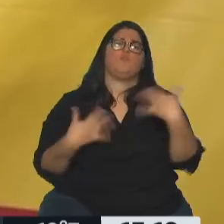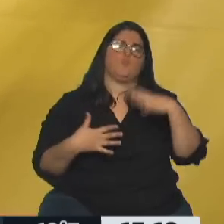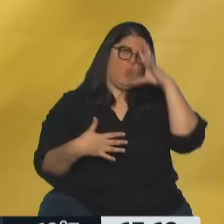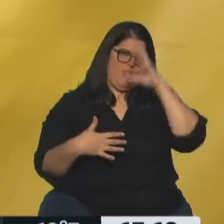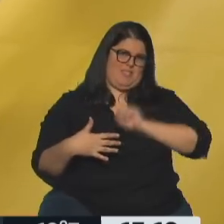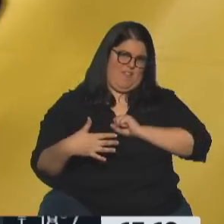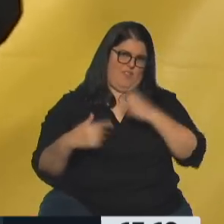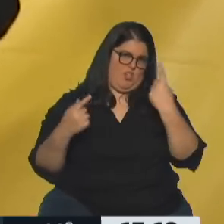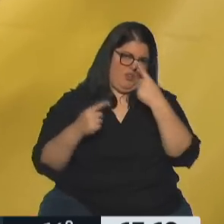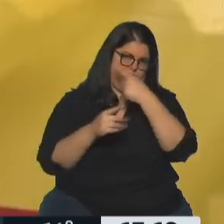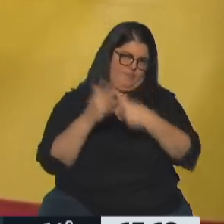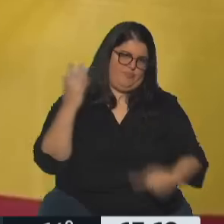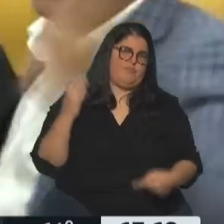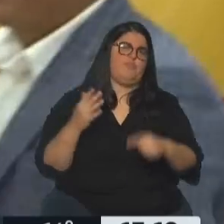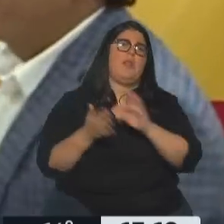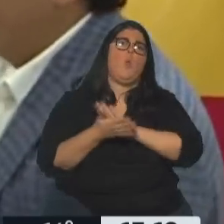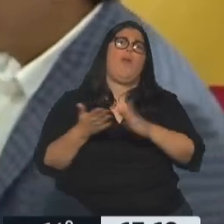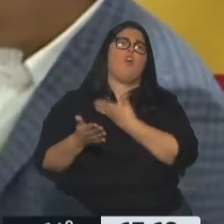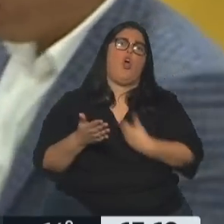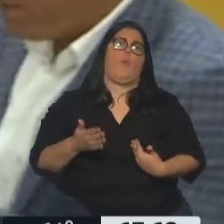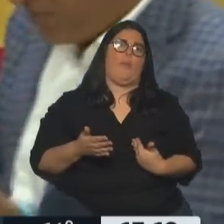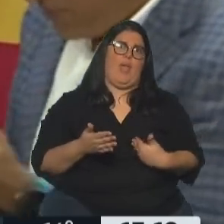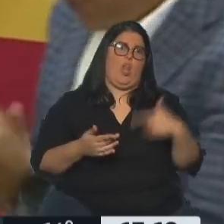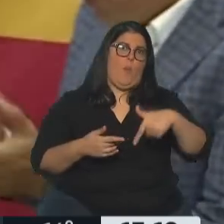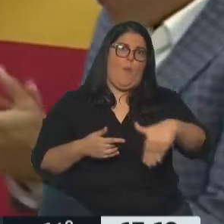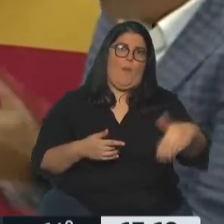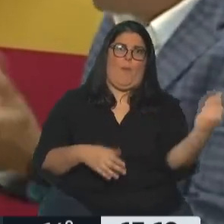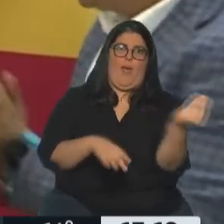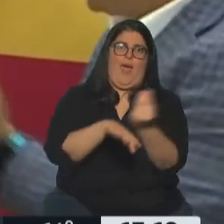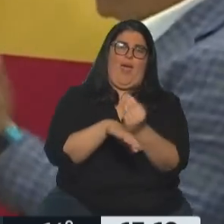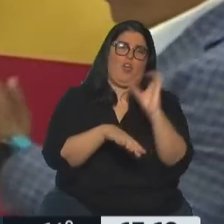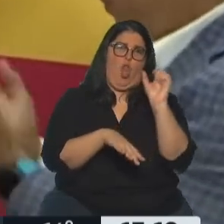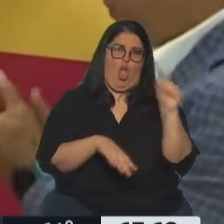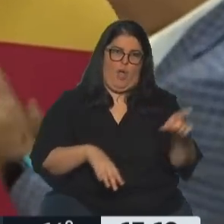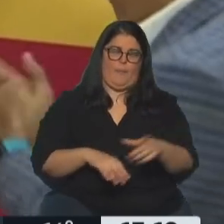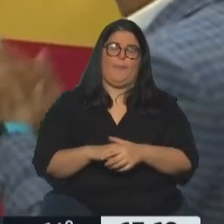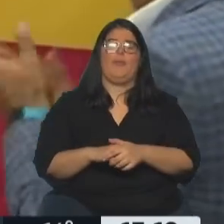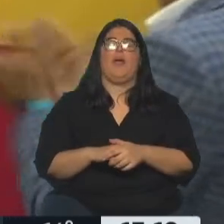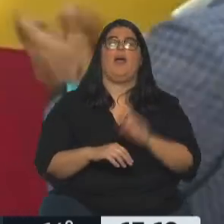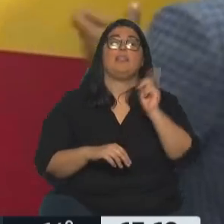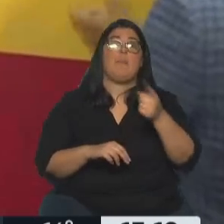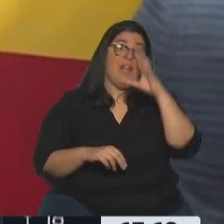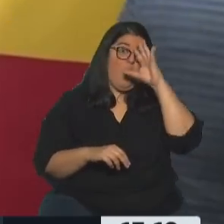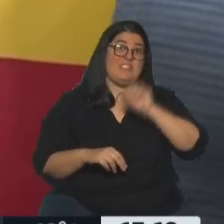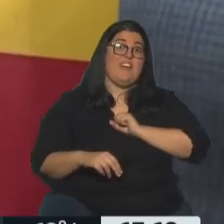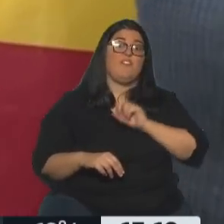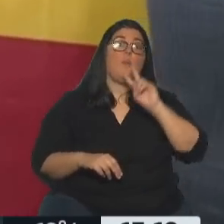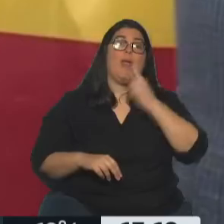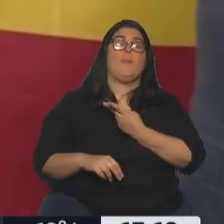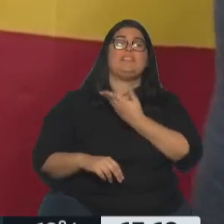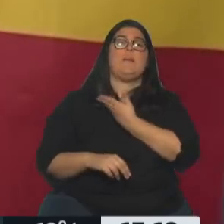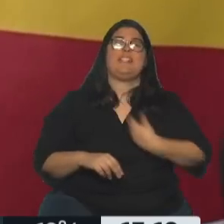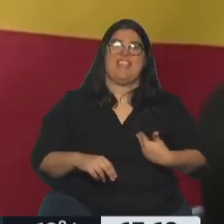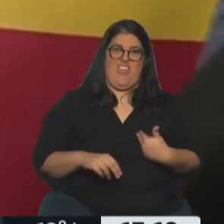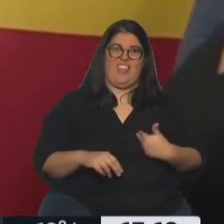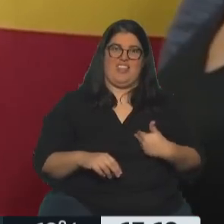Para este nuevo gobierno que está a punto de asumir en Colombia y un desafío también para la vicepresidenta electa por